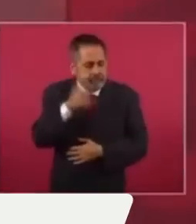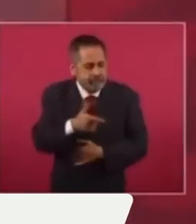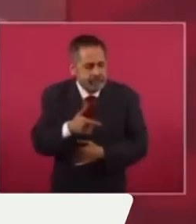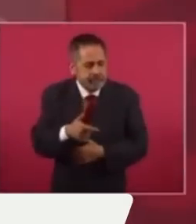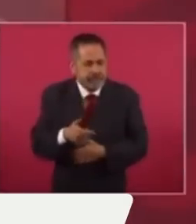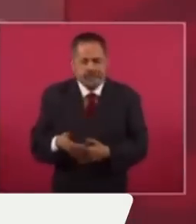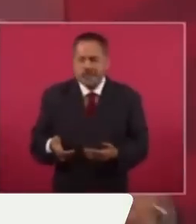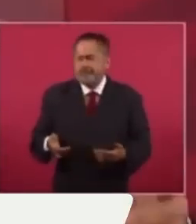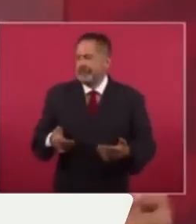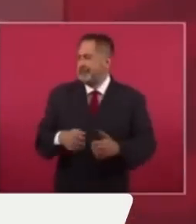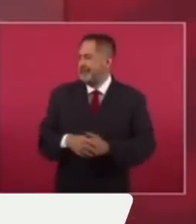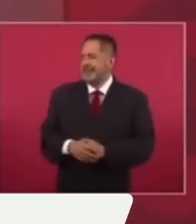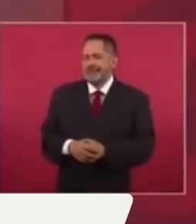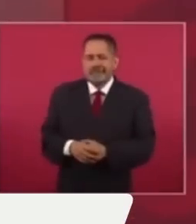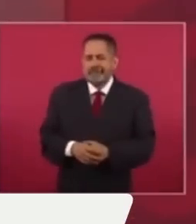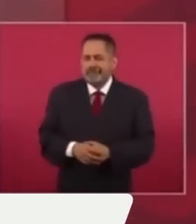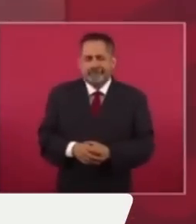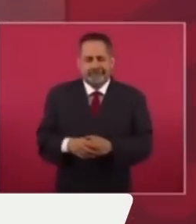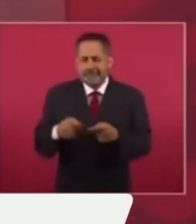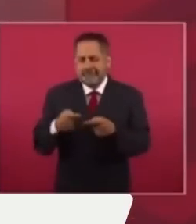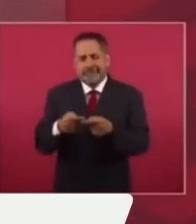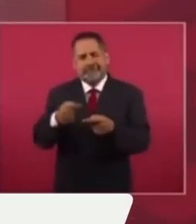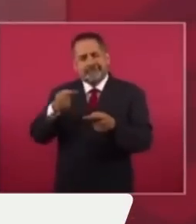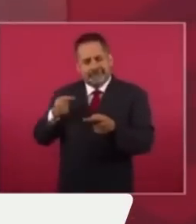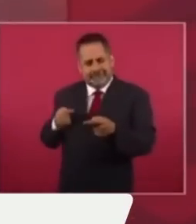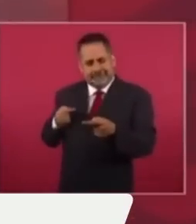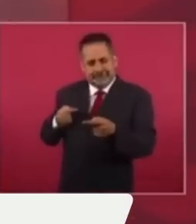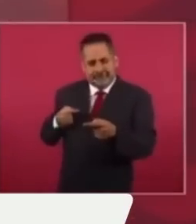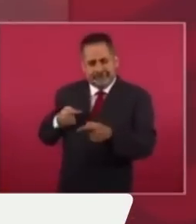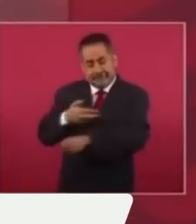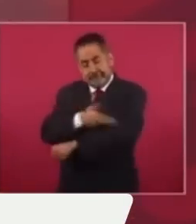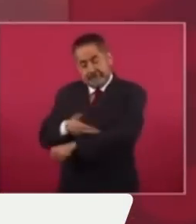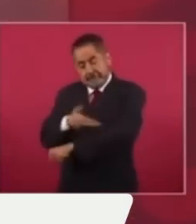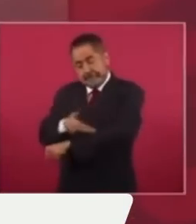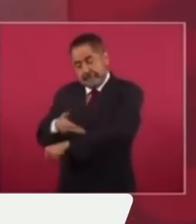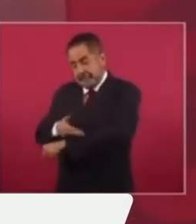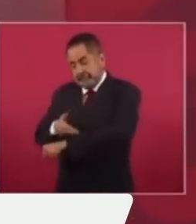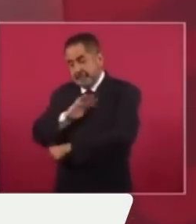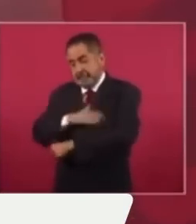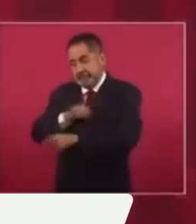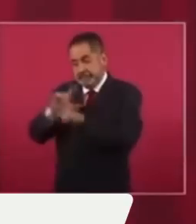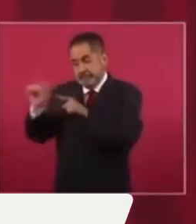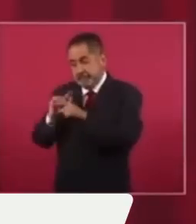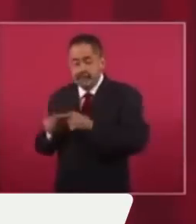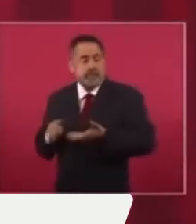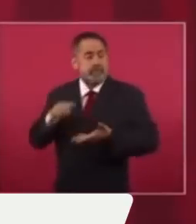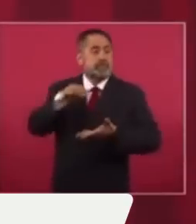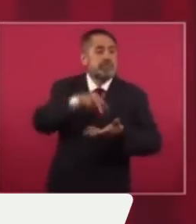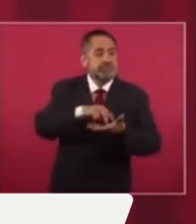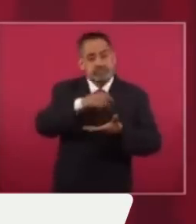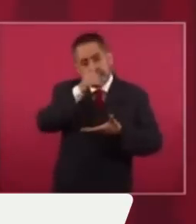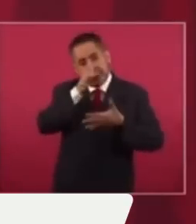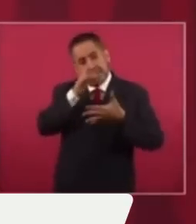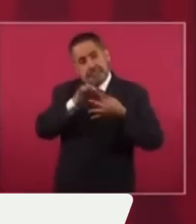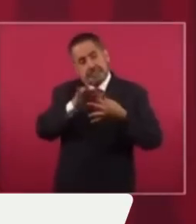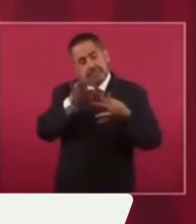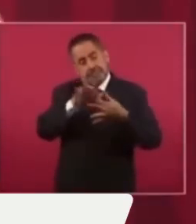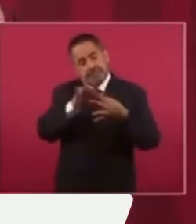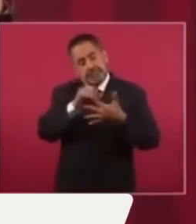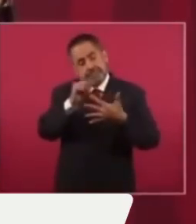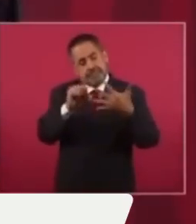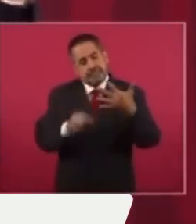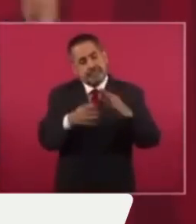o sea antes ya cuando vino aquí ya